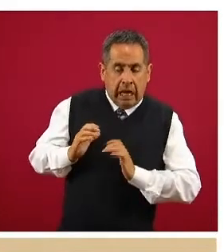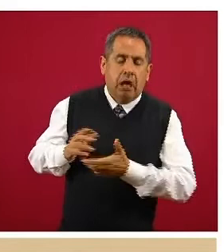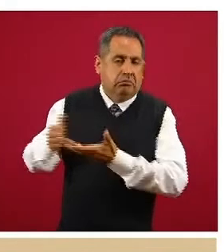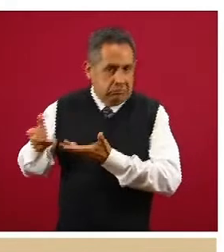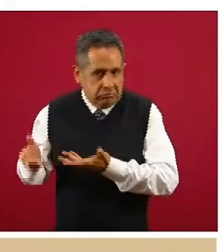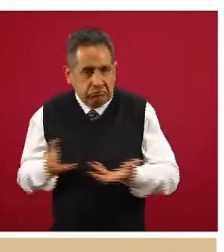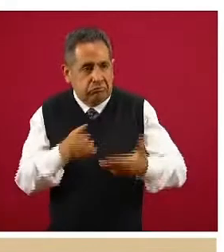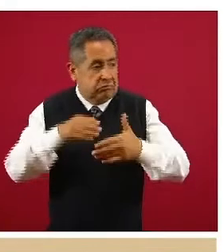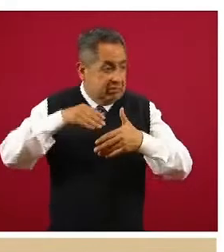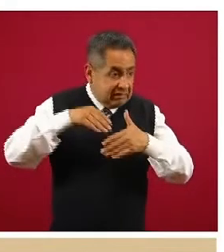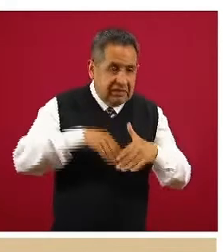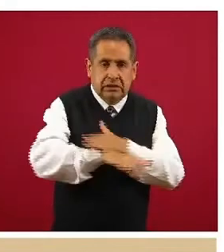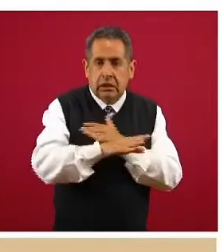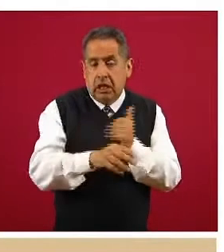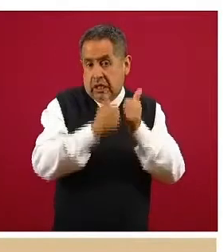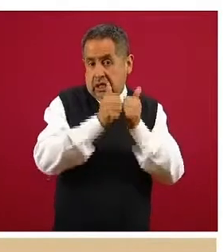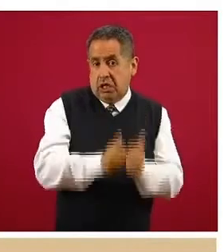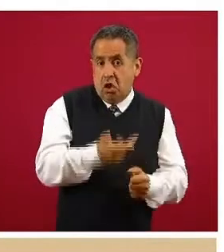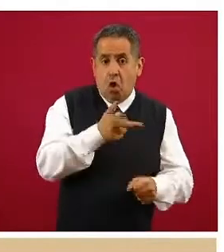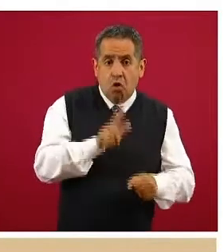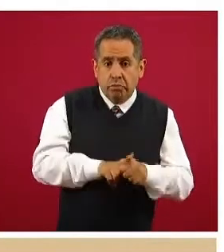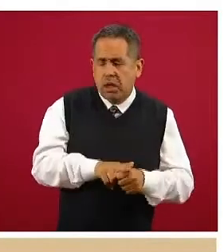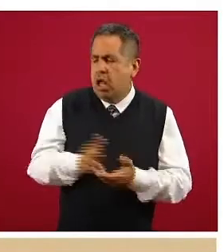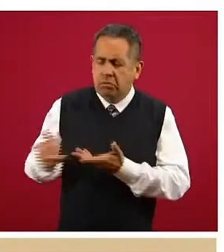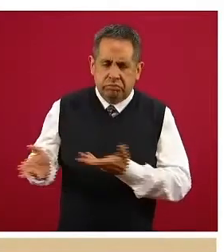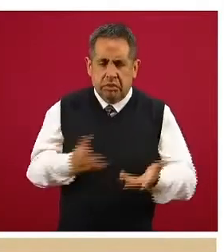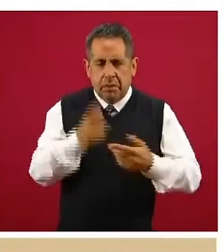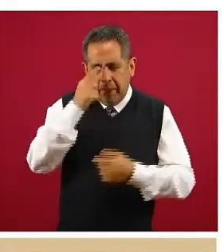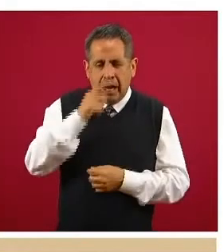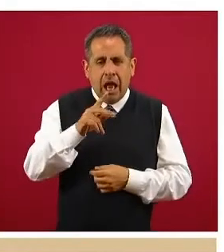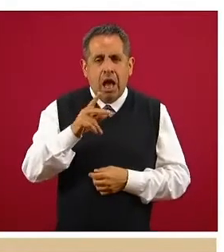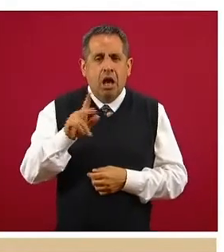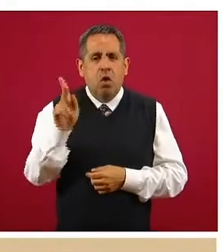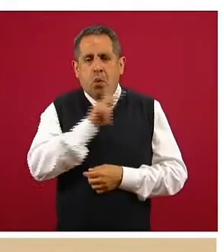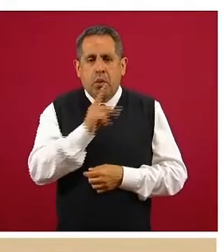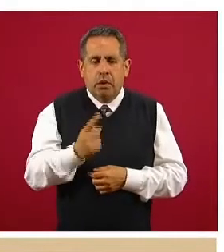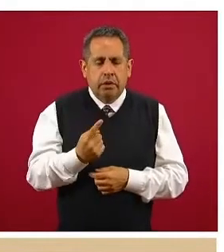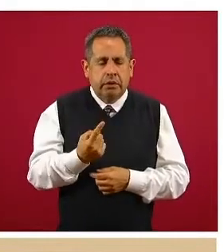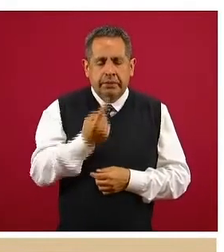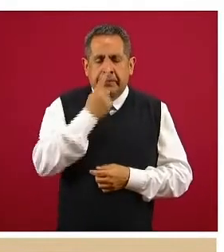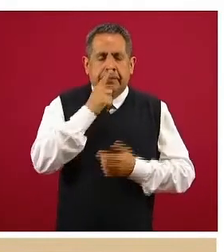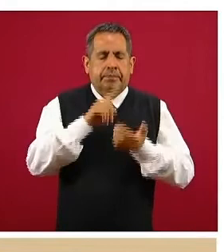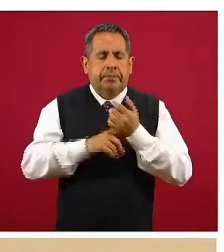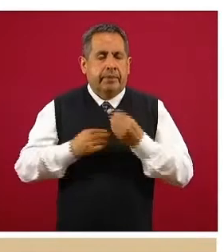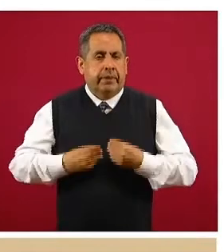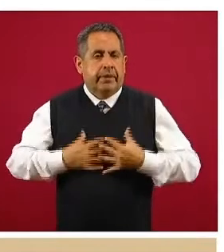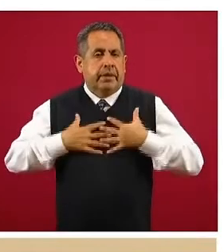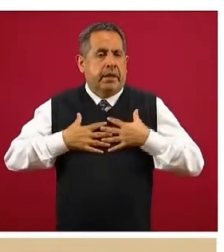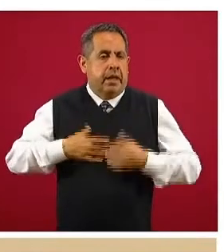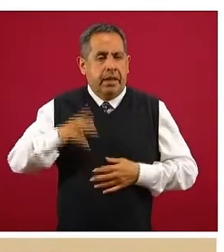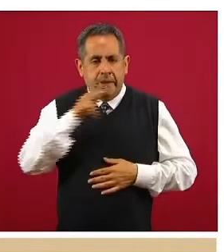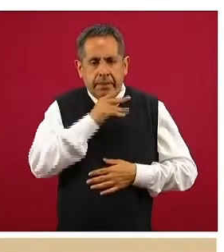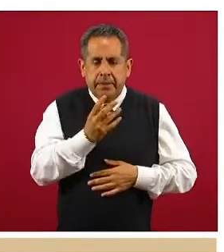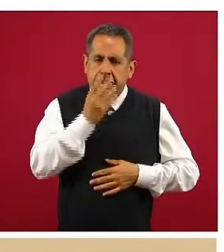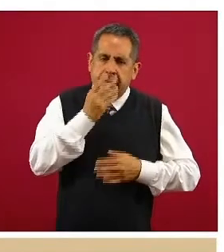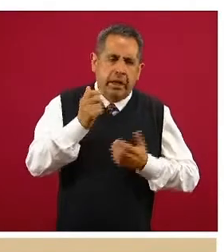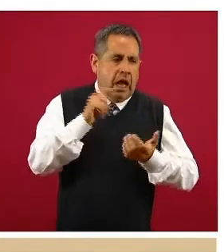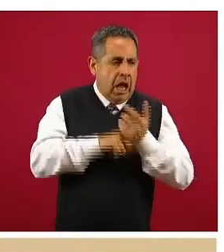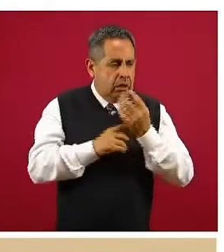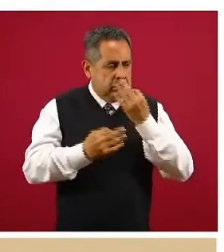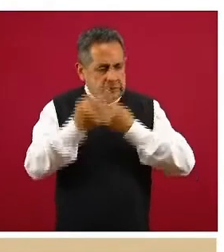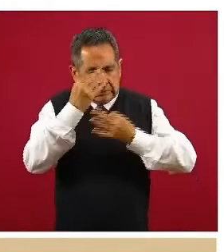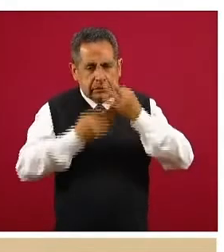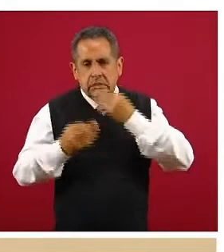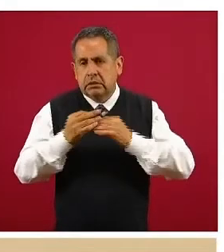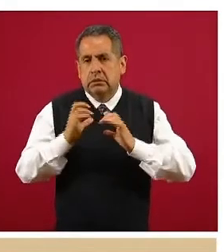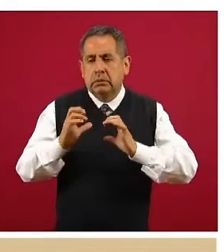tanto ingresar sobre todo para una oxigenoterapia temprana que les permita en su momento prevenir complicaciones. Por